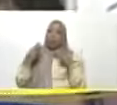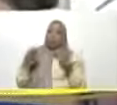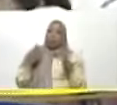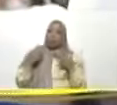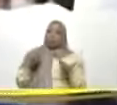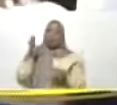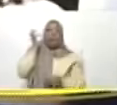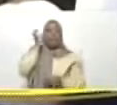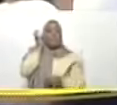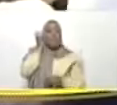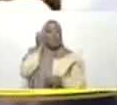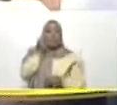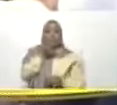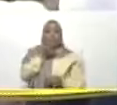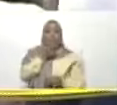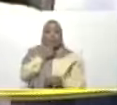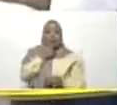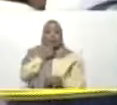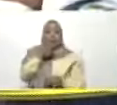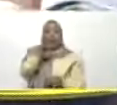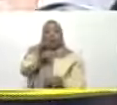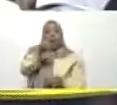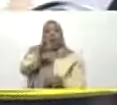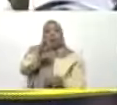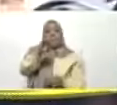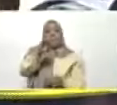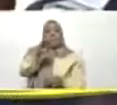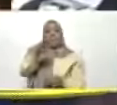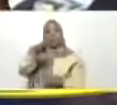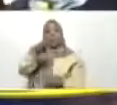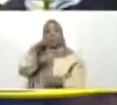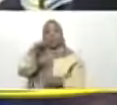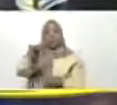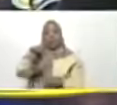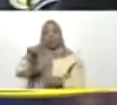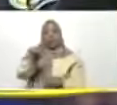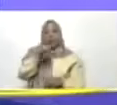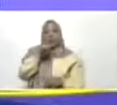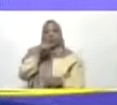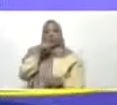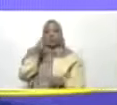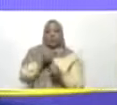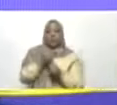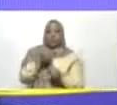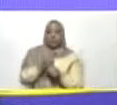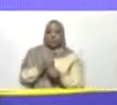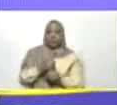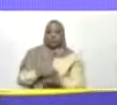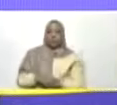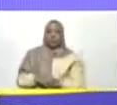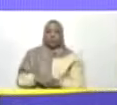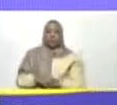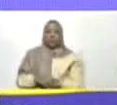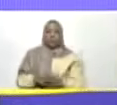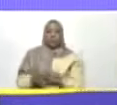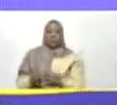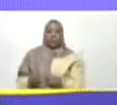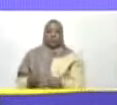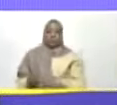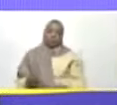presidente Michel Delgado ya recibí las propuestas Michel fíjense la muchachada de